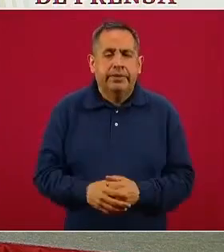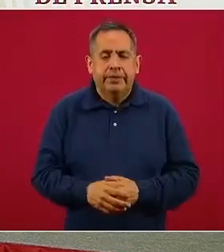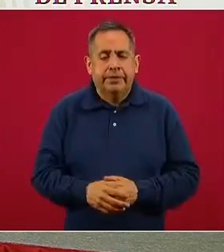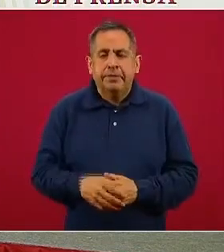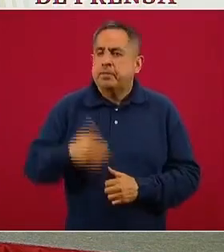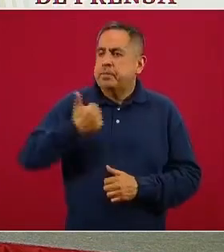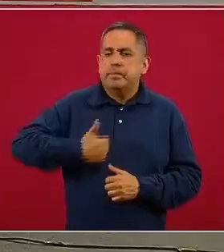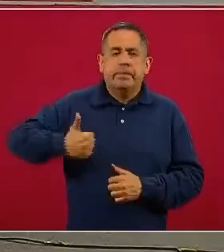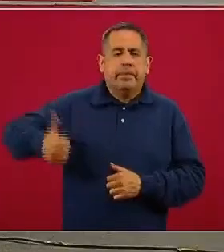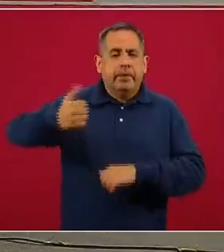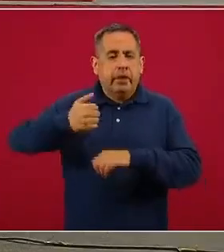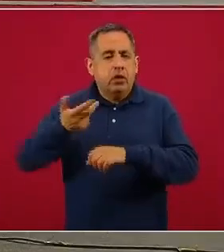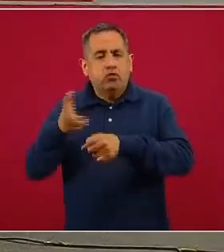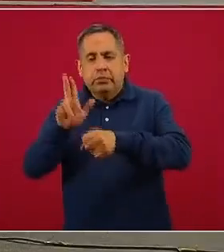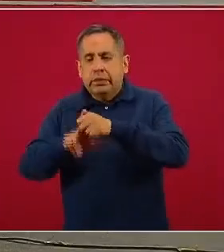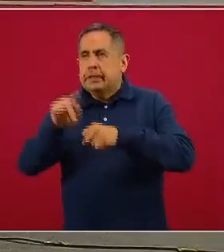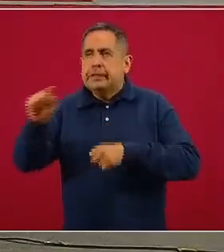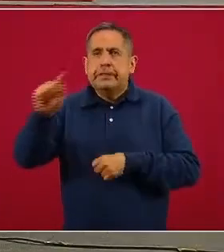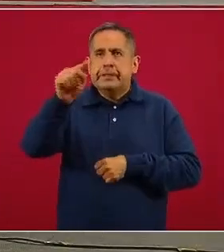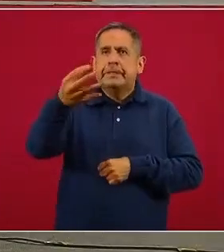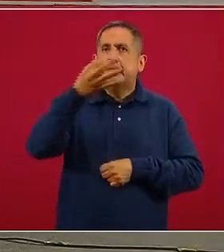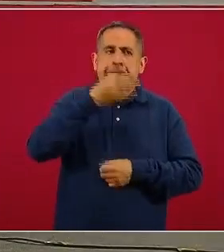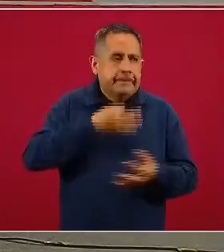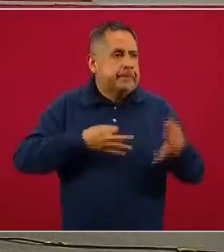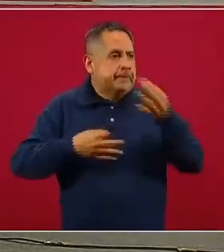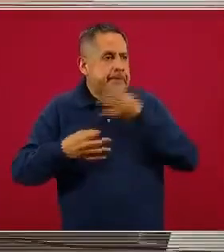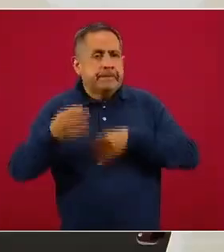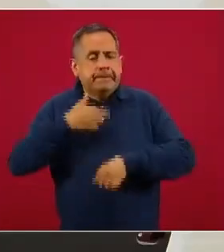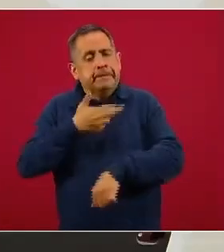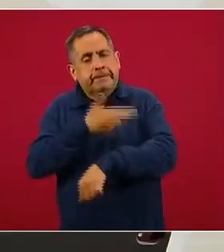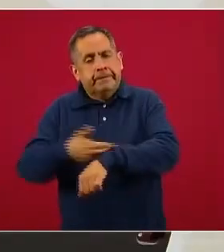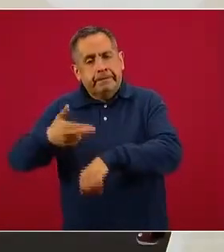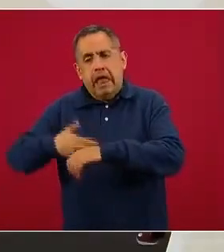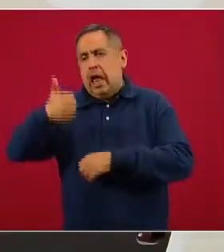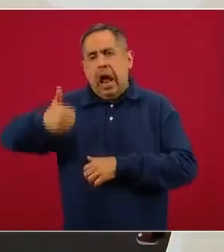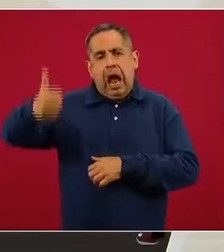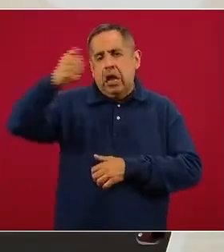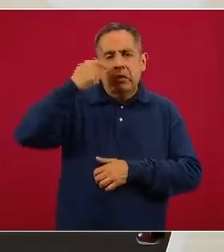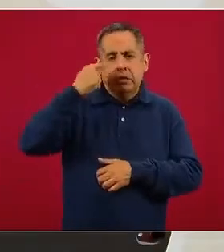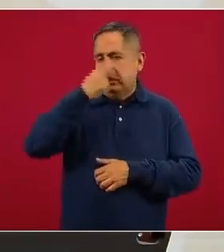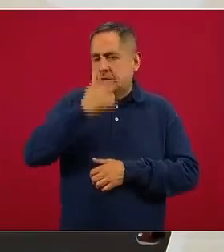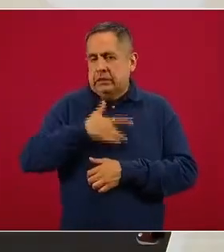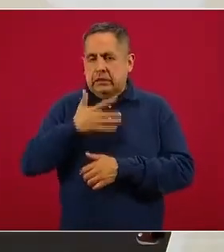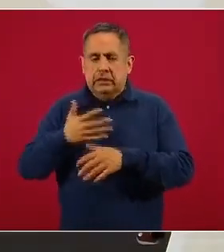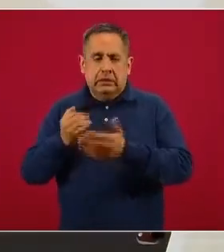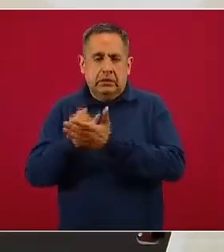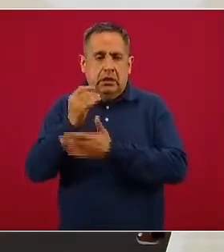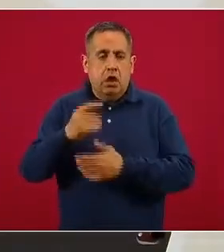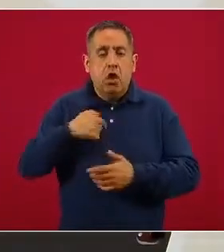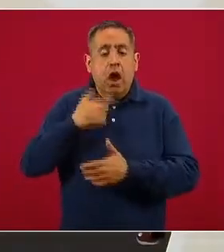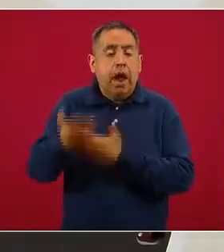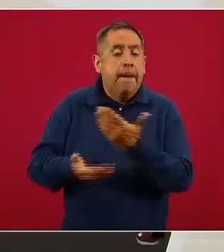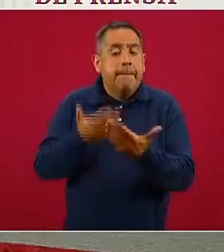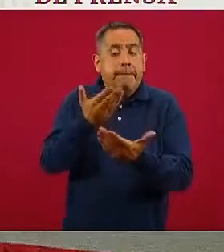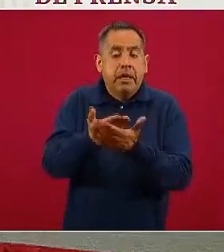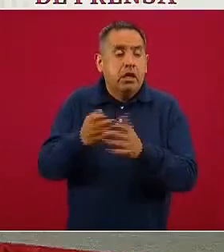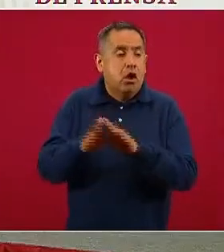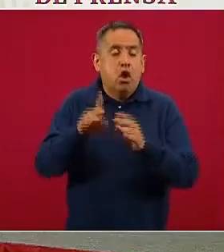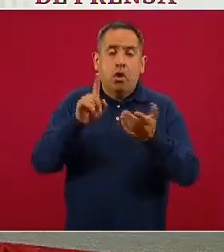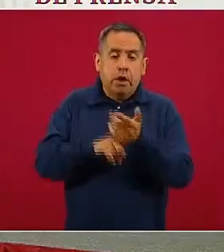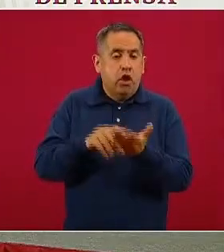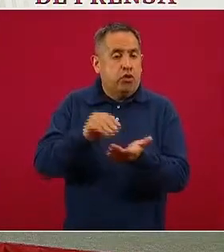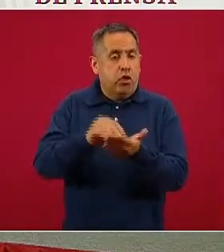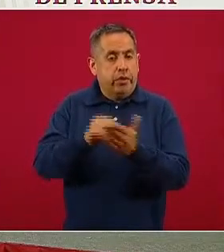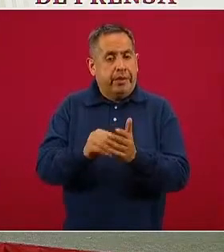cada unidad nos va a ir contemplando sus procesos de reconversión. Solamente lo que estamos pidiendo es que se mantengan